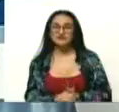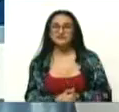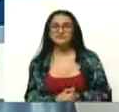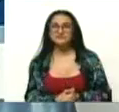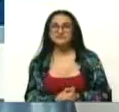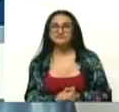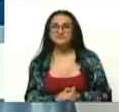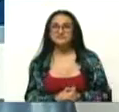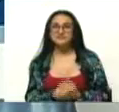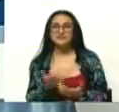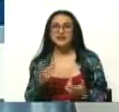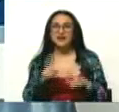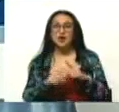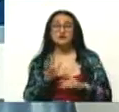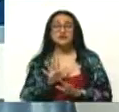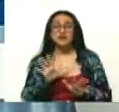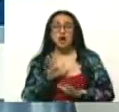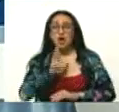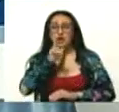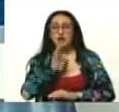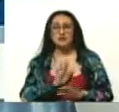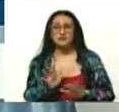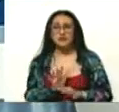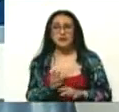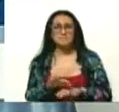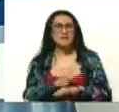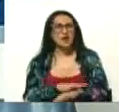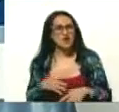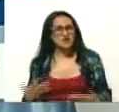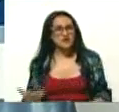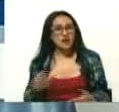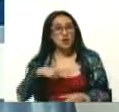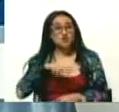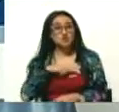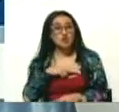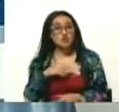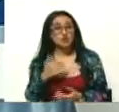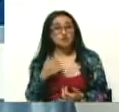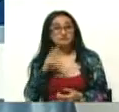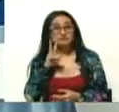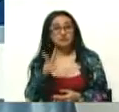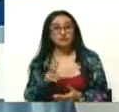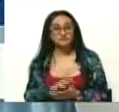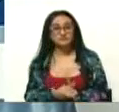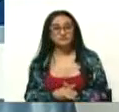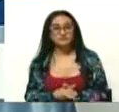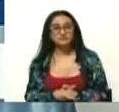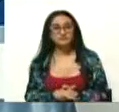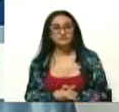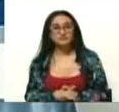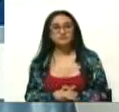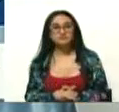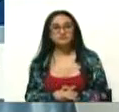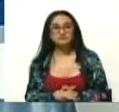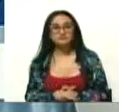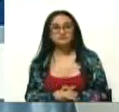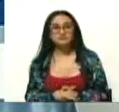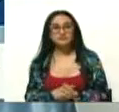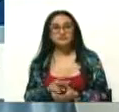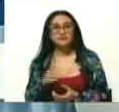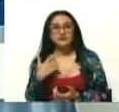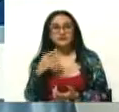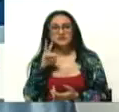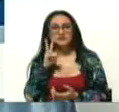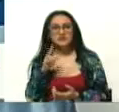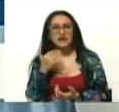¿Qué cosa más asquerosa que esa puede haber? Nosotros hemos desmantelado, fíjense, me ha llamado la atención lo que